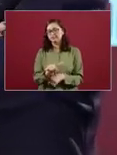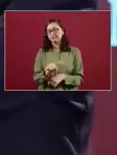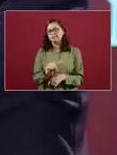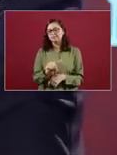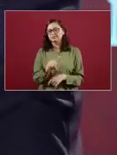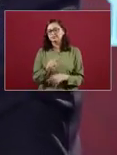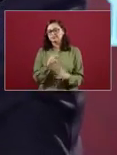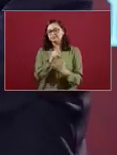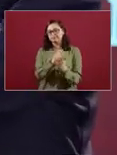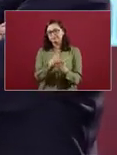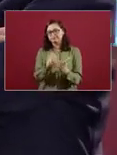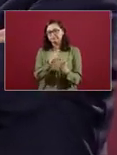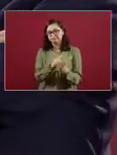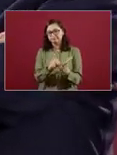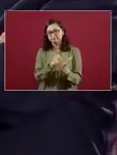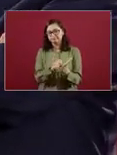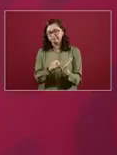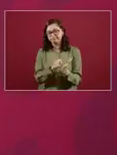que escribió,